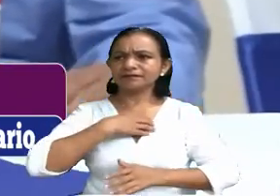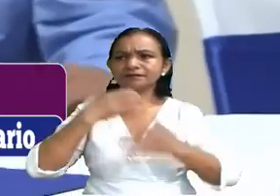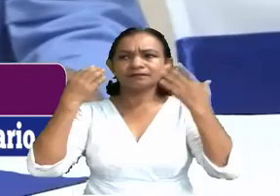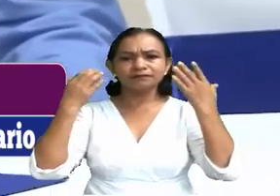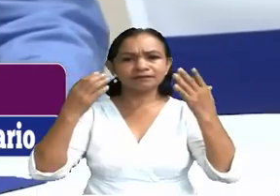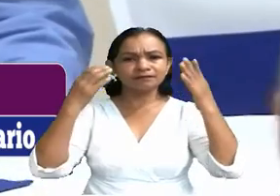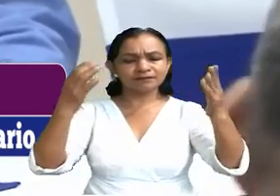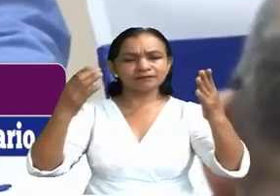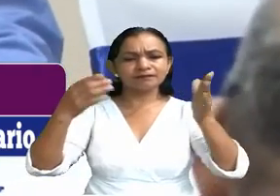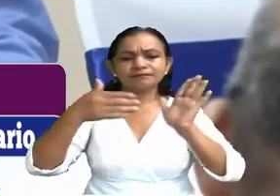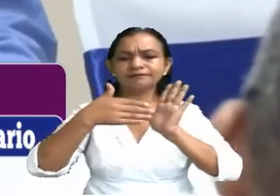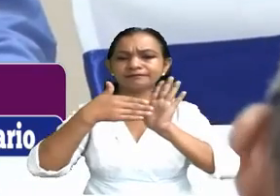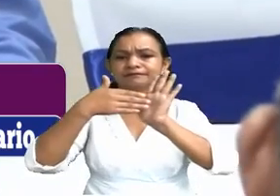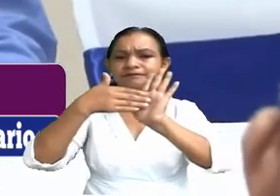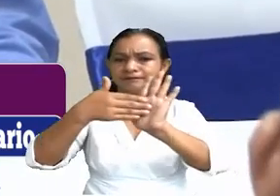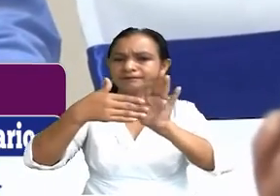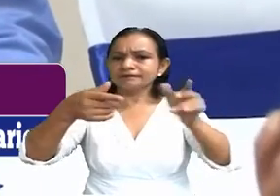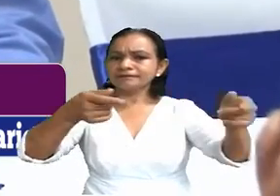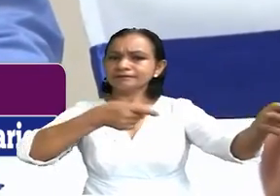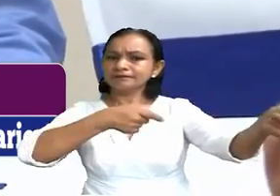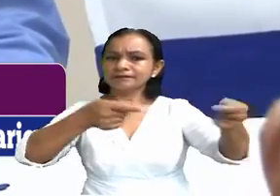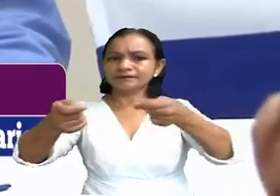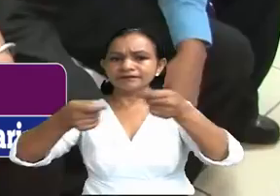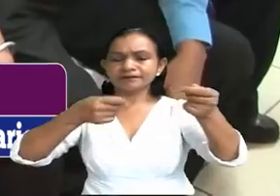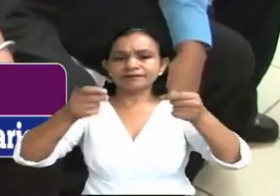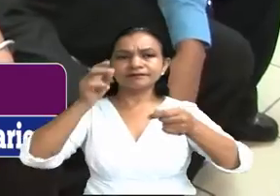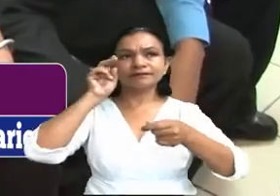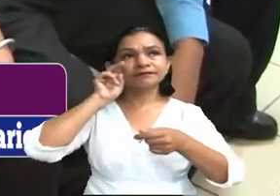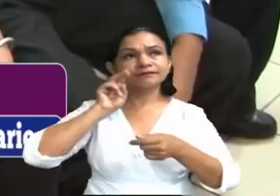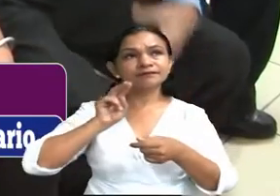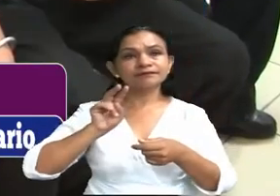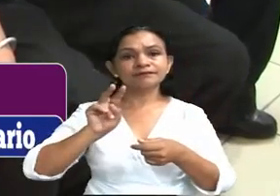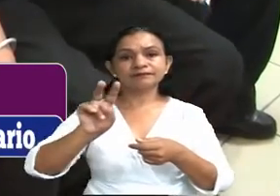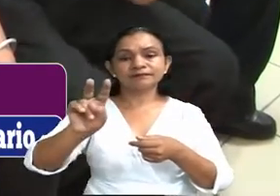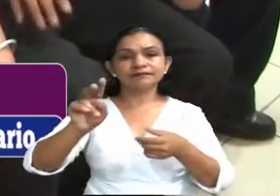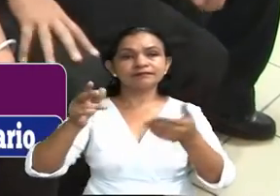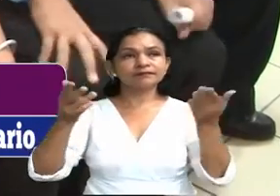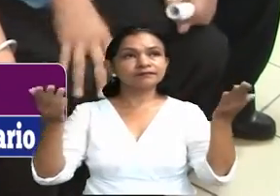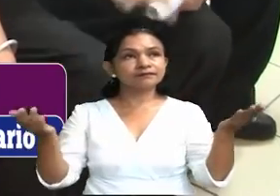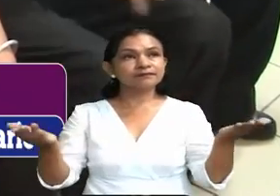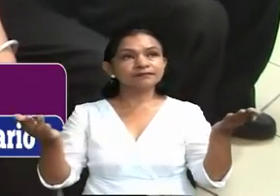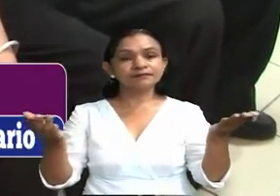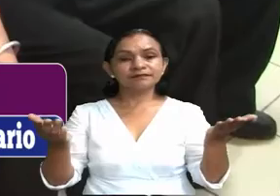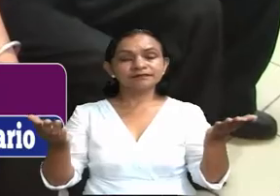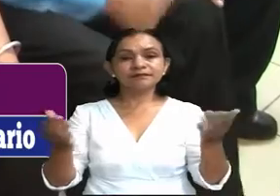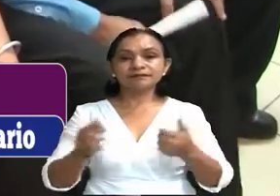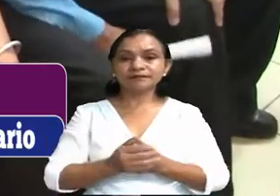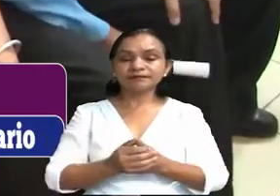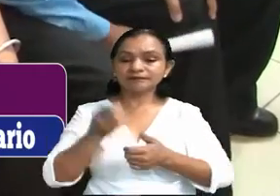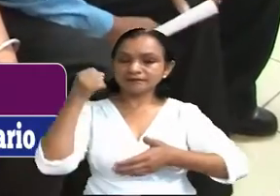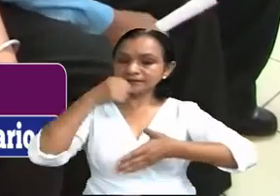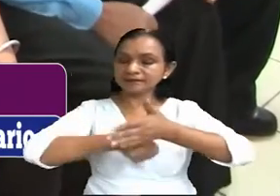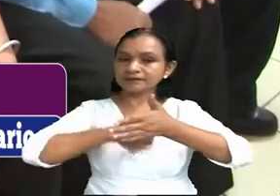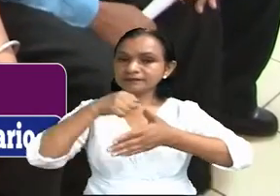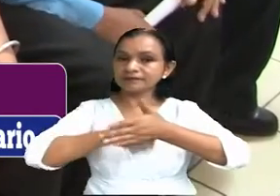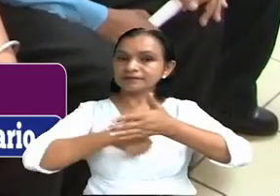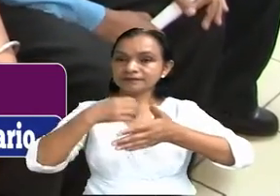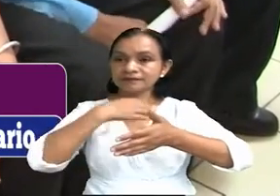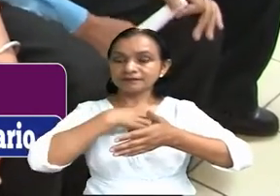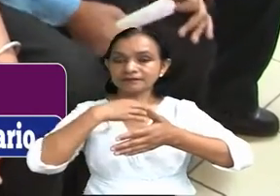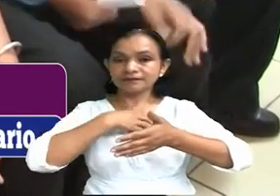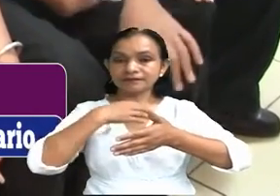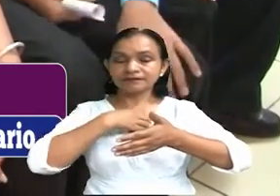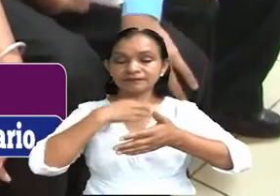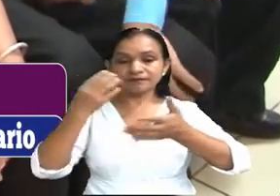condiciones exponiendo, ofertando, proyectándose y fortaleciendo